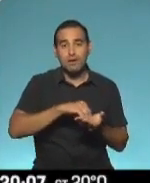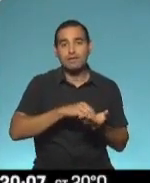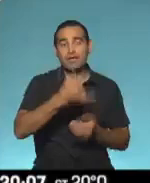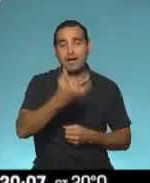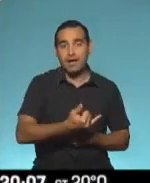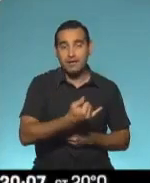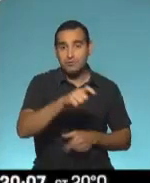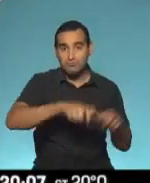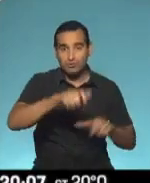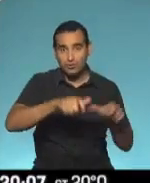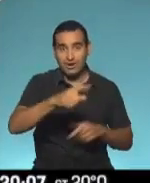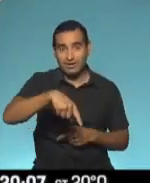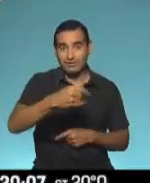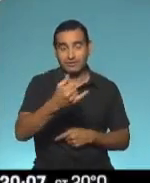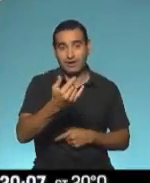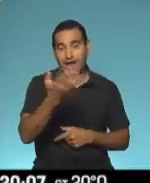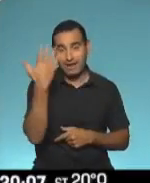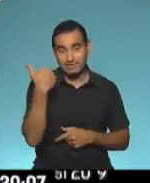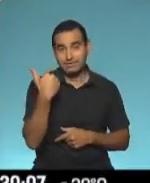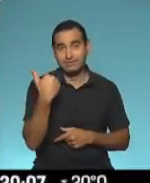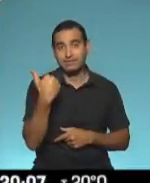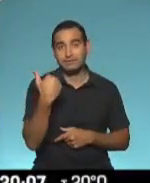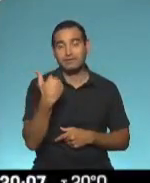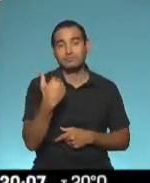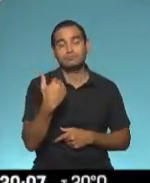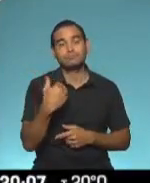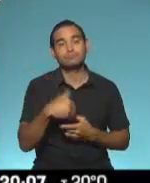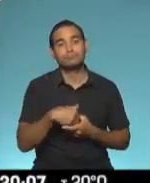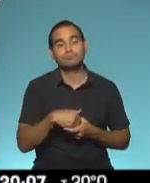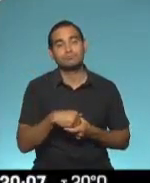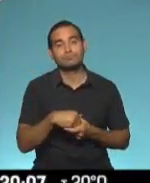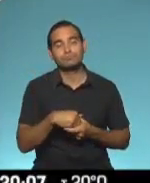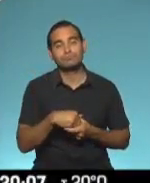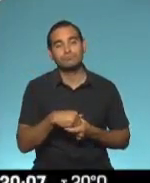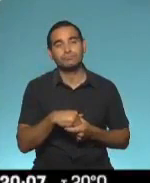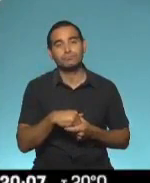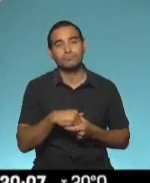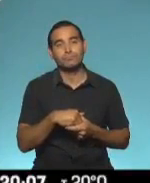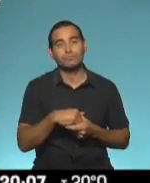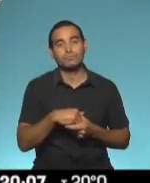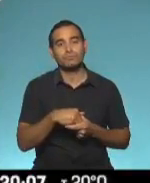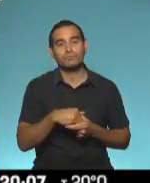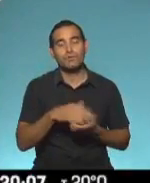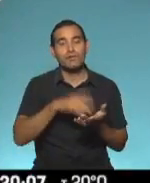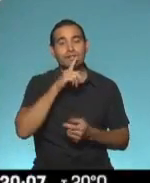judiciales, que ya los había en lo penal y los había en lo laboral, en el caso de Telam,